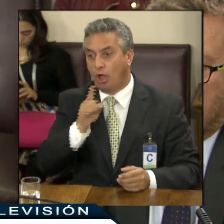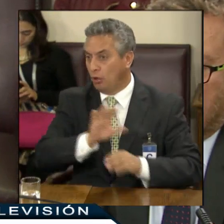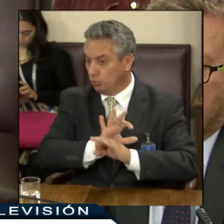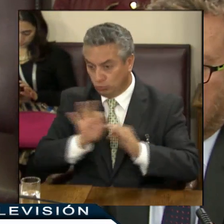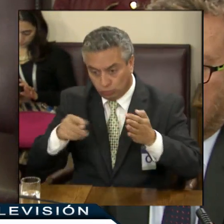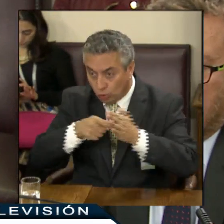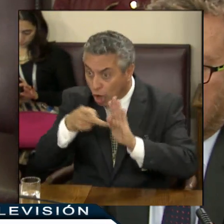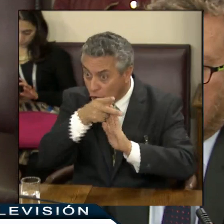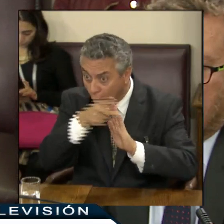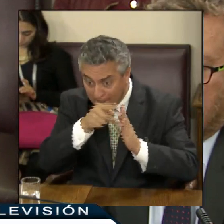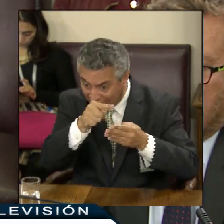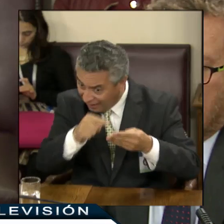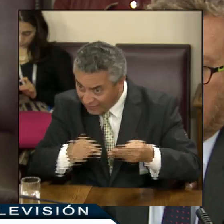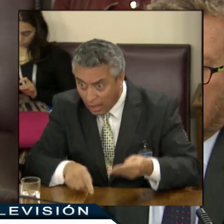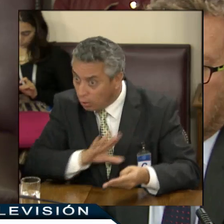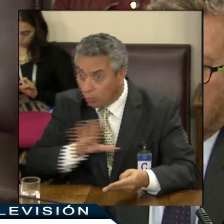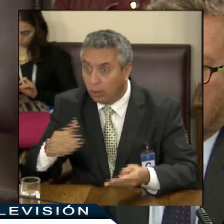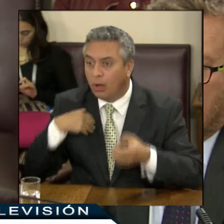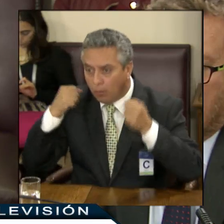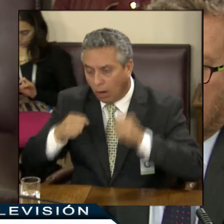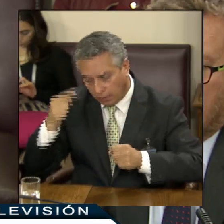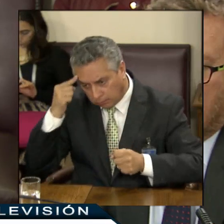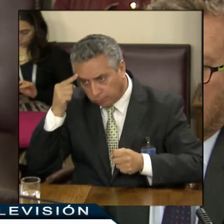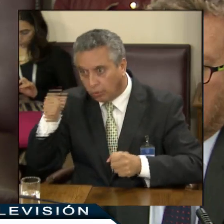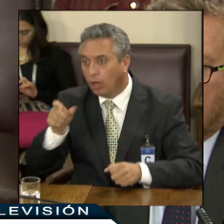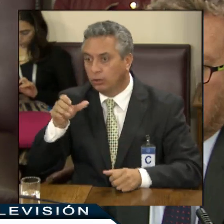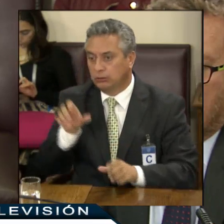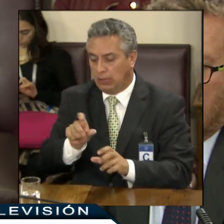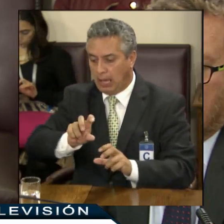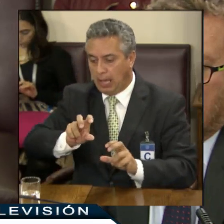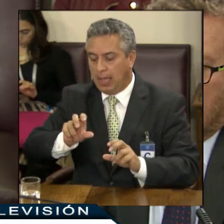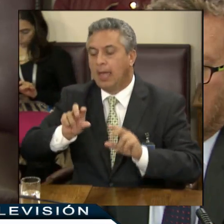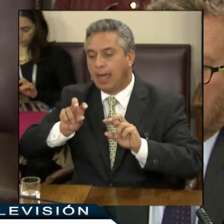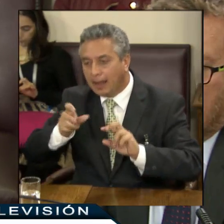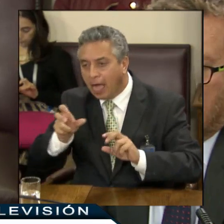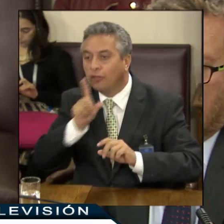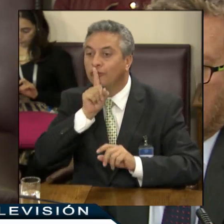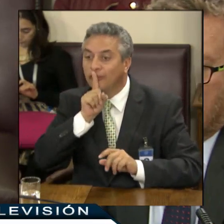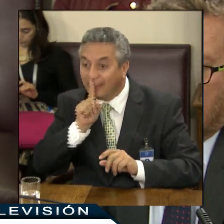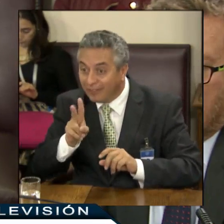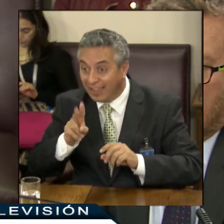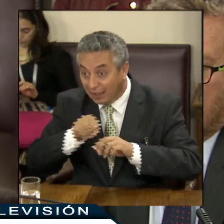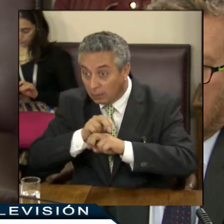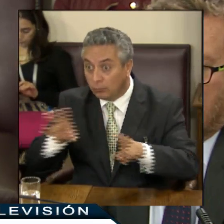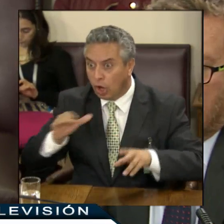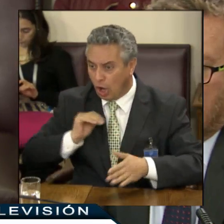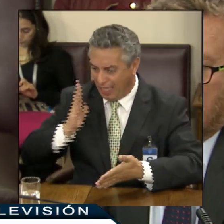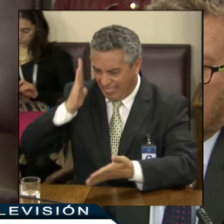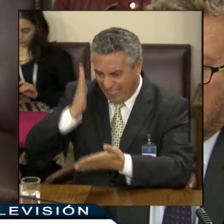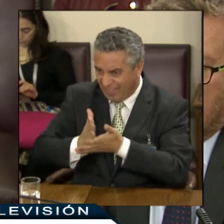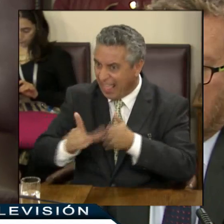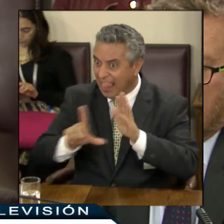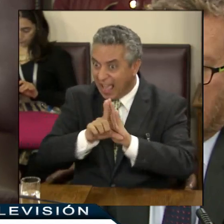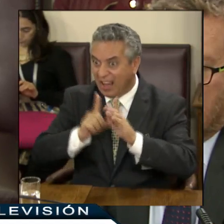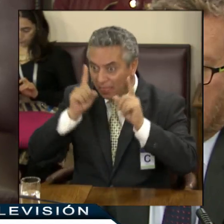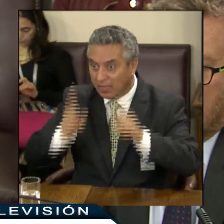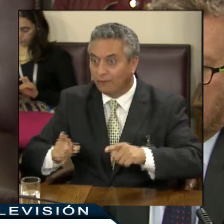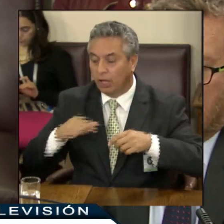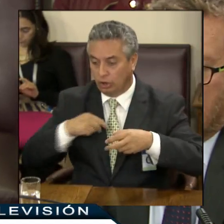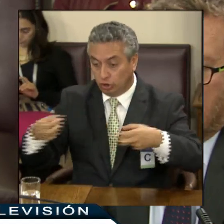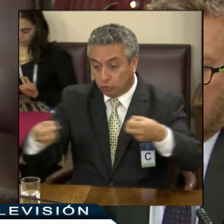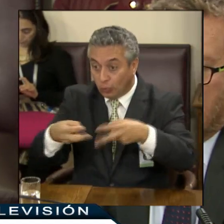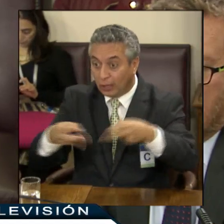pasaje de la normativa citada podemos concluir que las concesionarias de radiodifusión televisiva tengan el deber legal de transmitir con